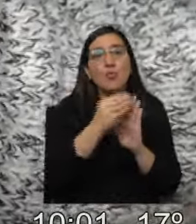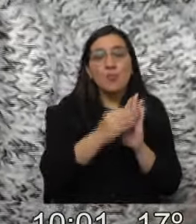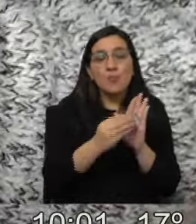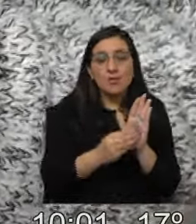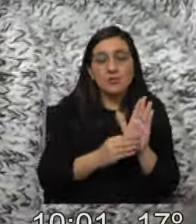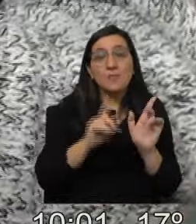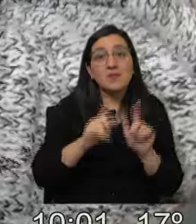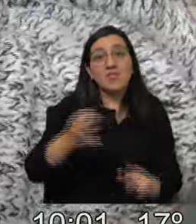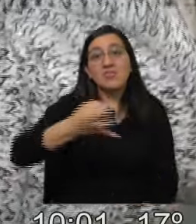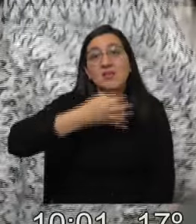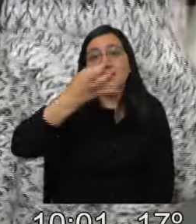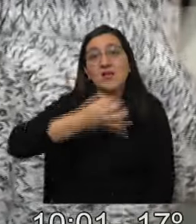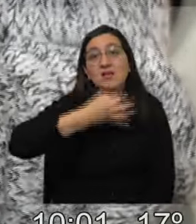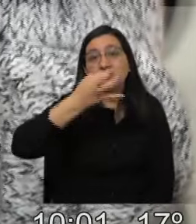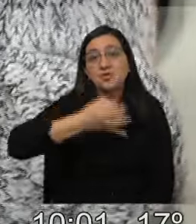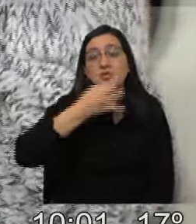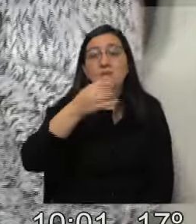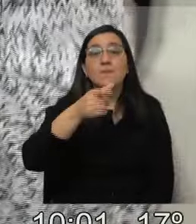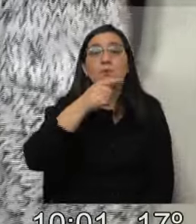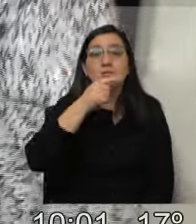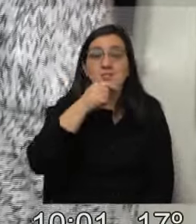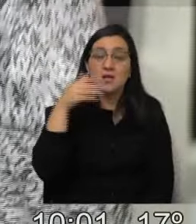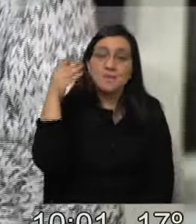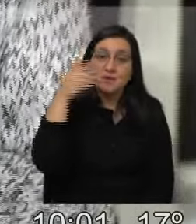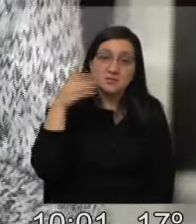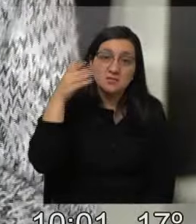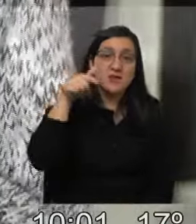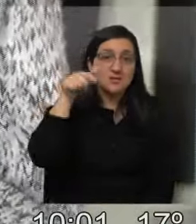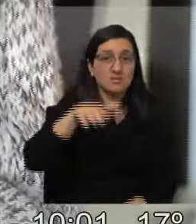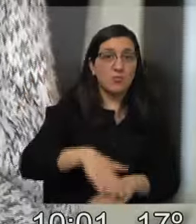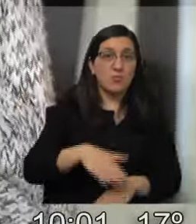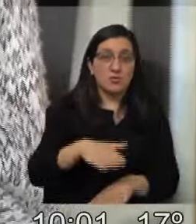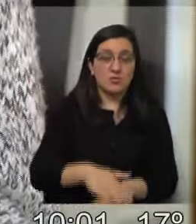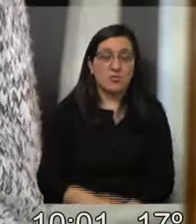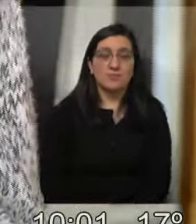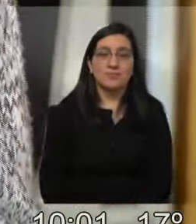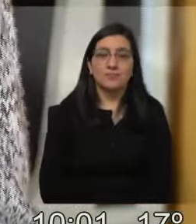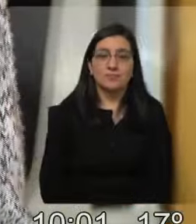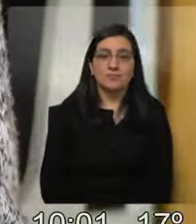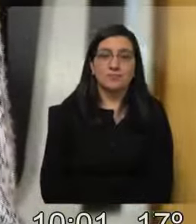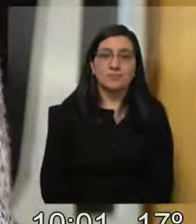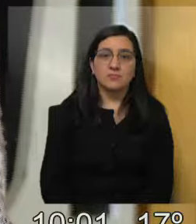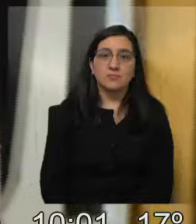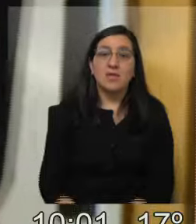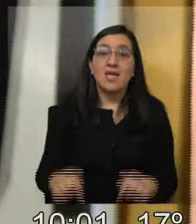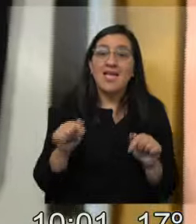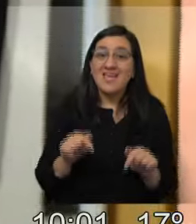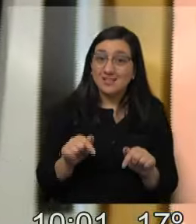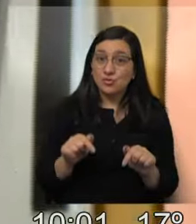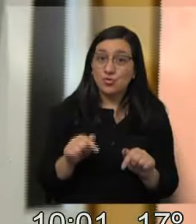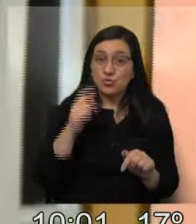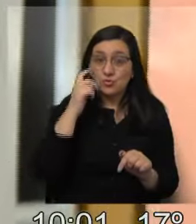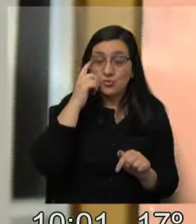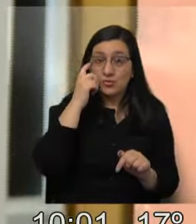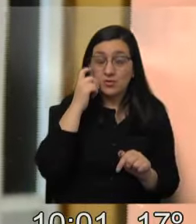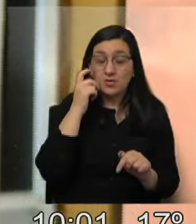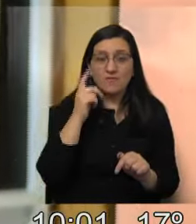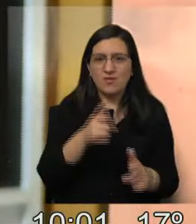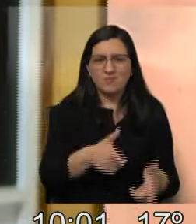a declaraciones de policía que participó en ese momento. Esto que fue